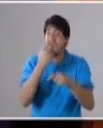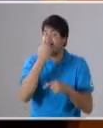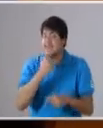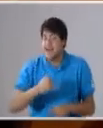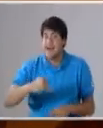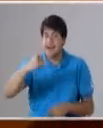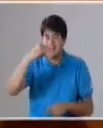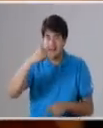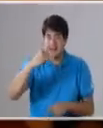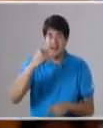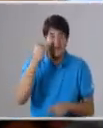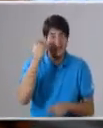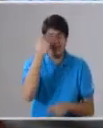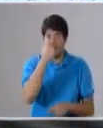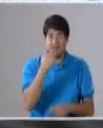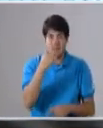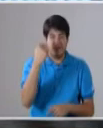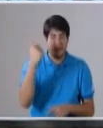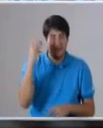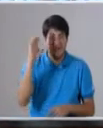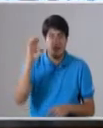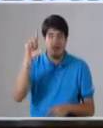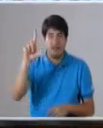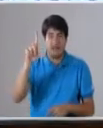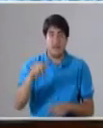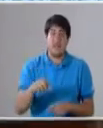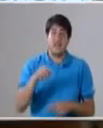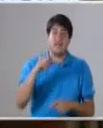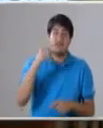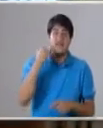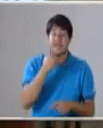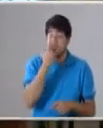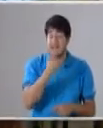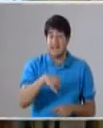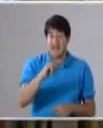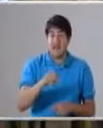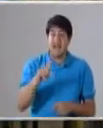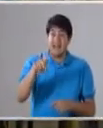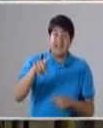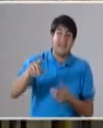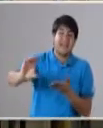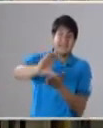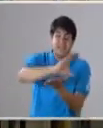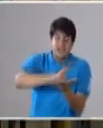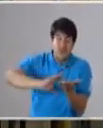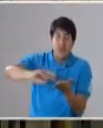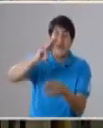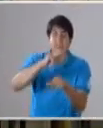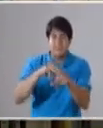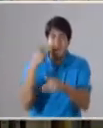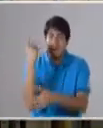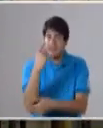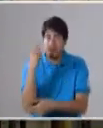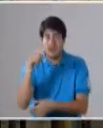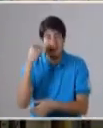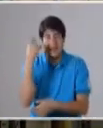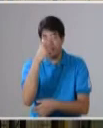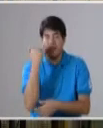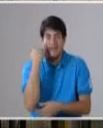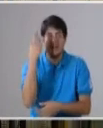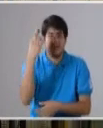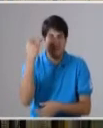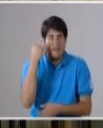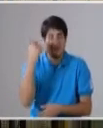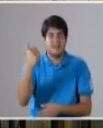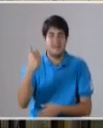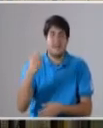siendo su capital Damasco, de la cual está escrito en Isaías capítulo 17, que va a ser